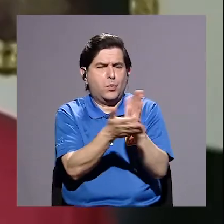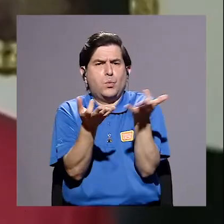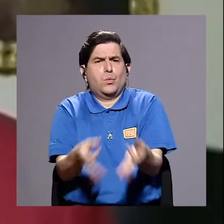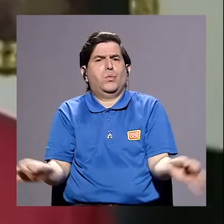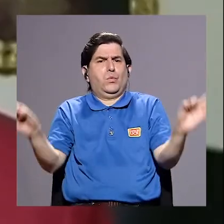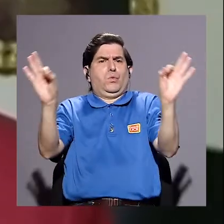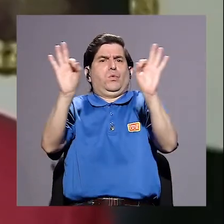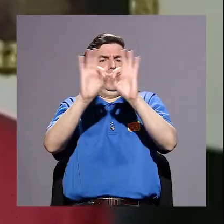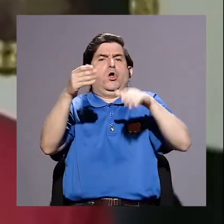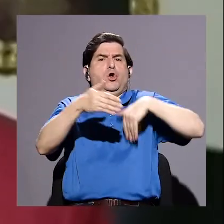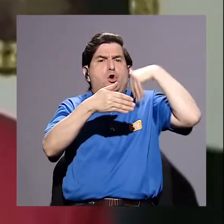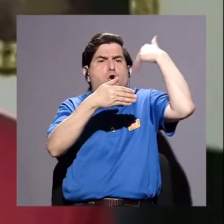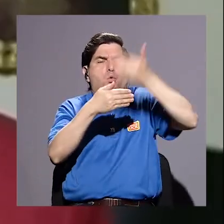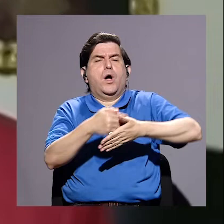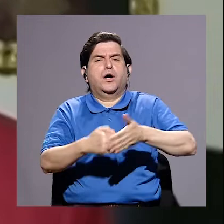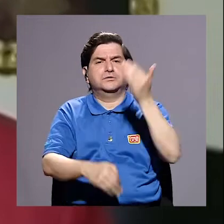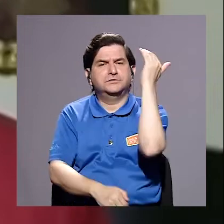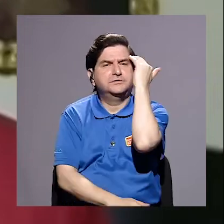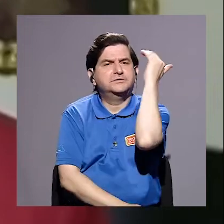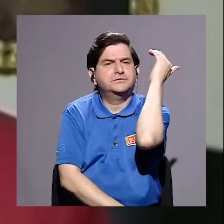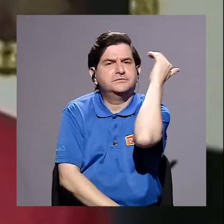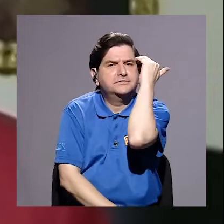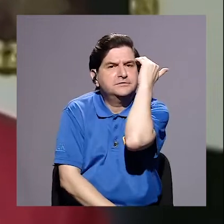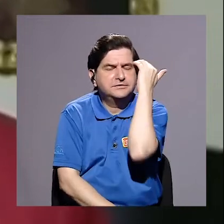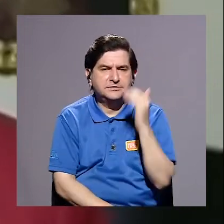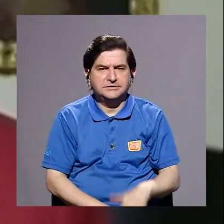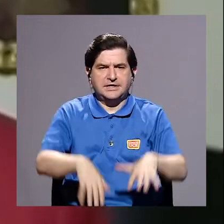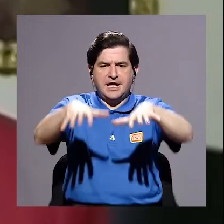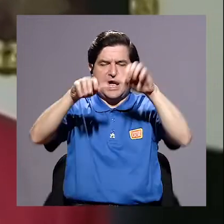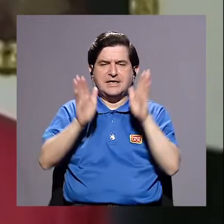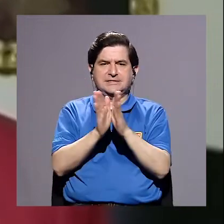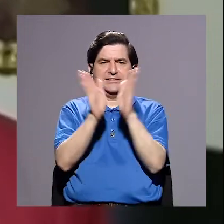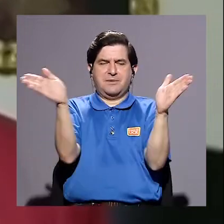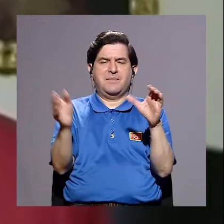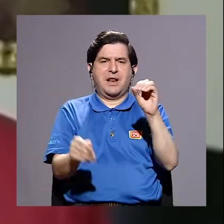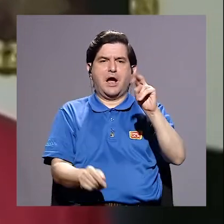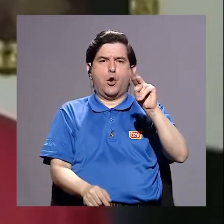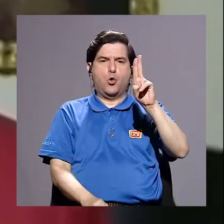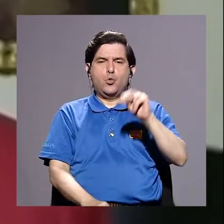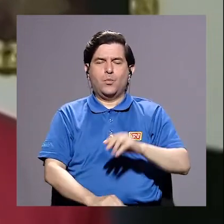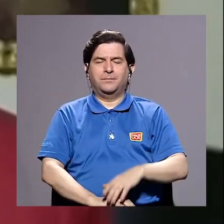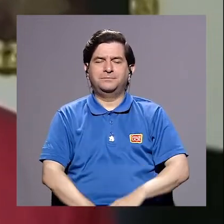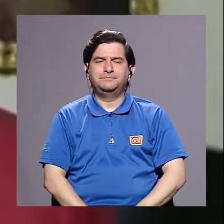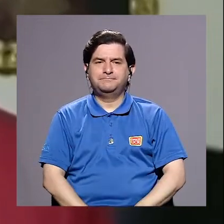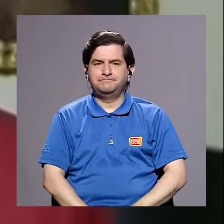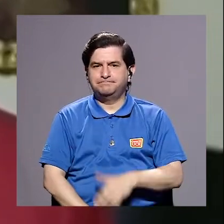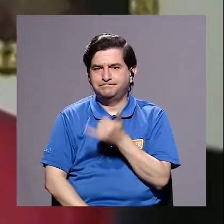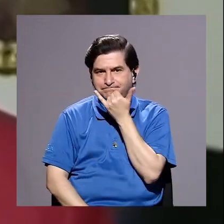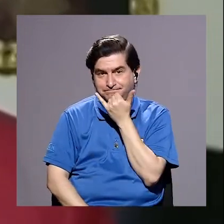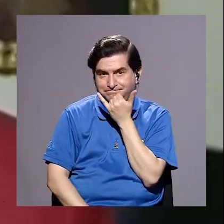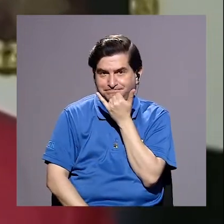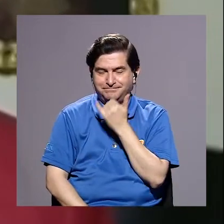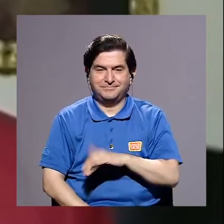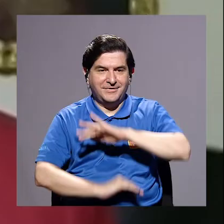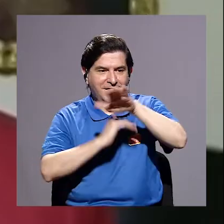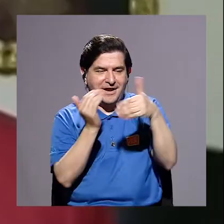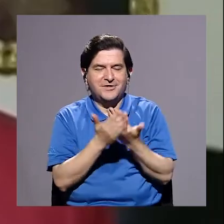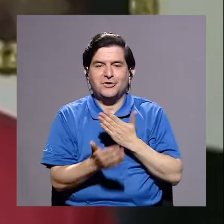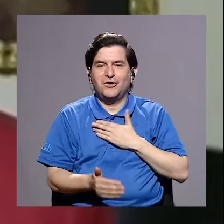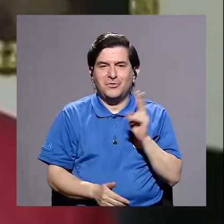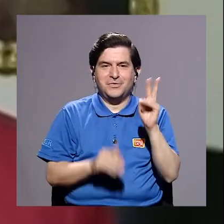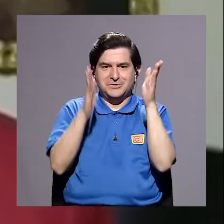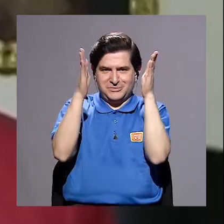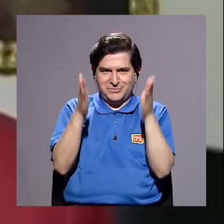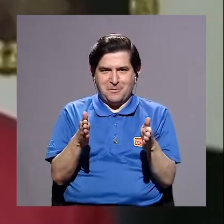muy importantes que después son conocidos en la Asamblea General de Naciones Unidas. Pues resulta que todos